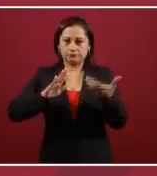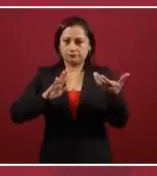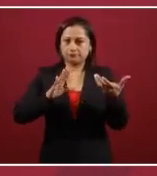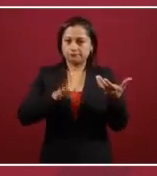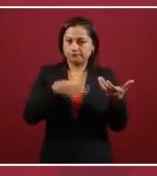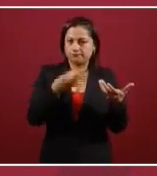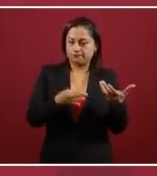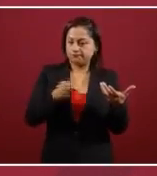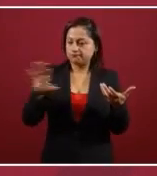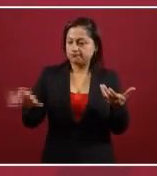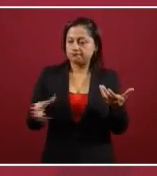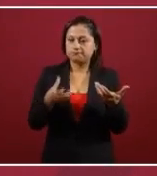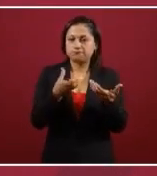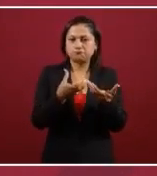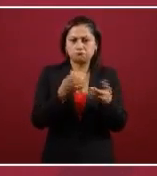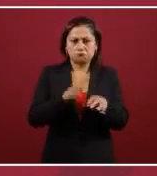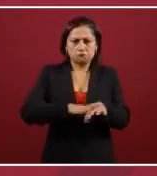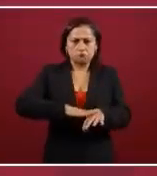Eso